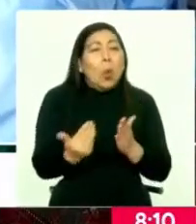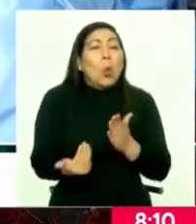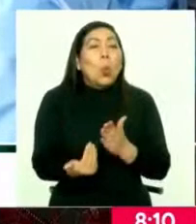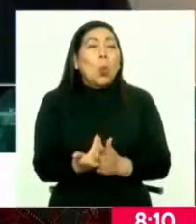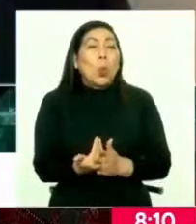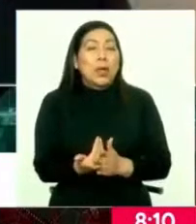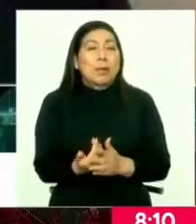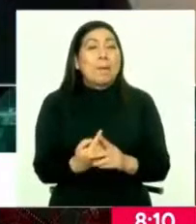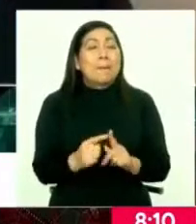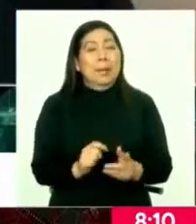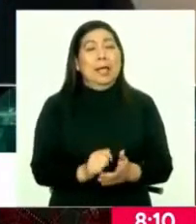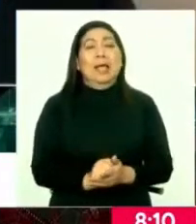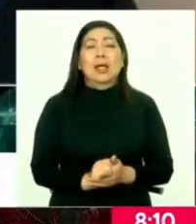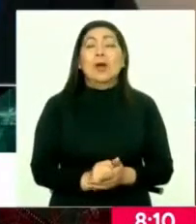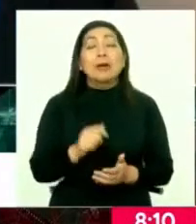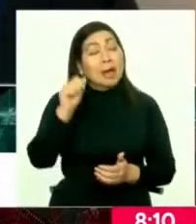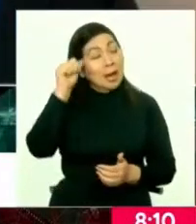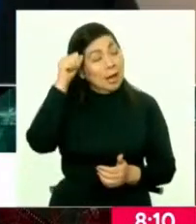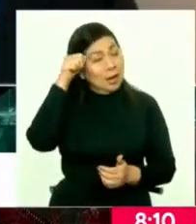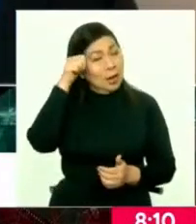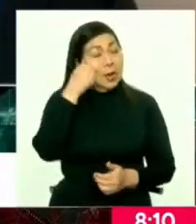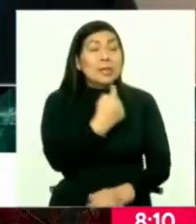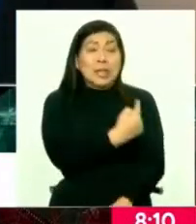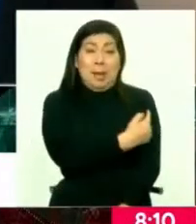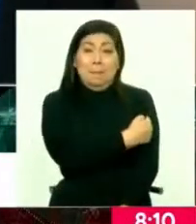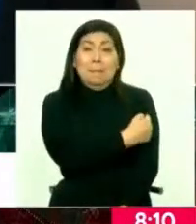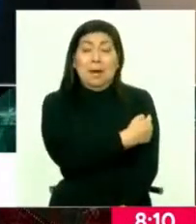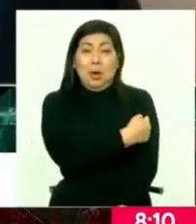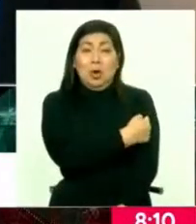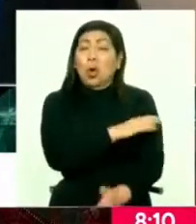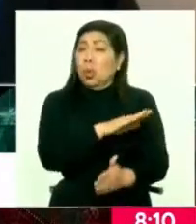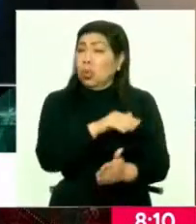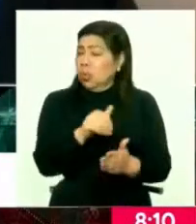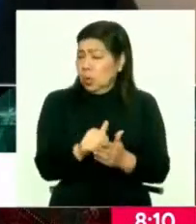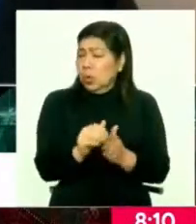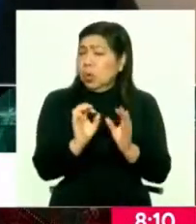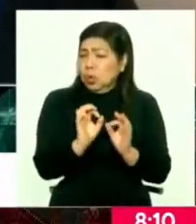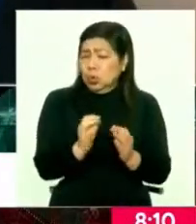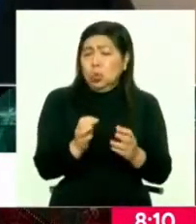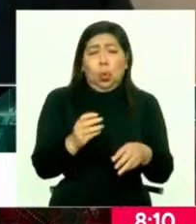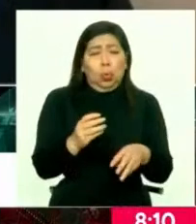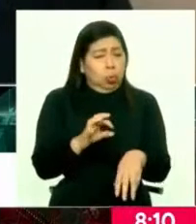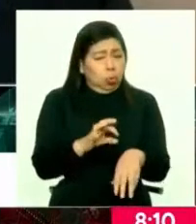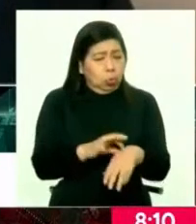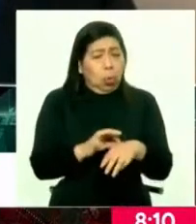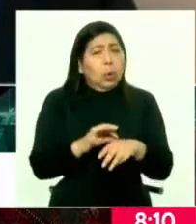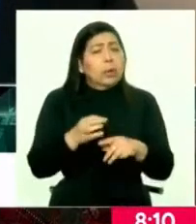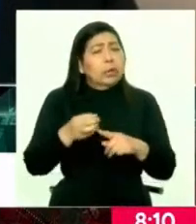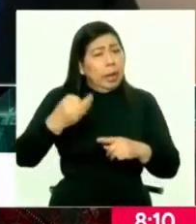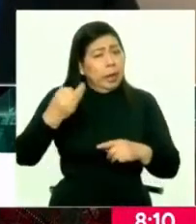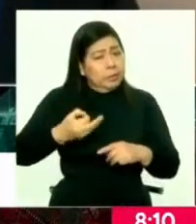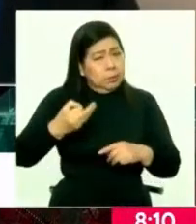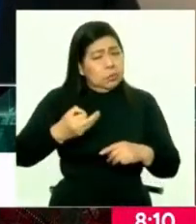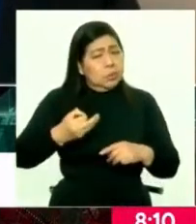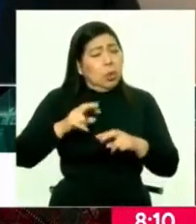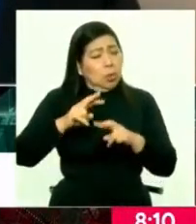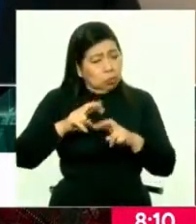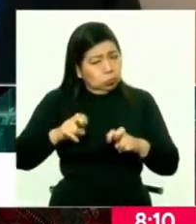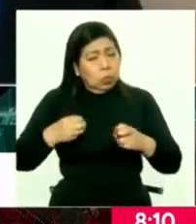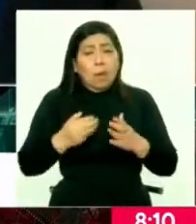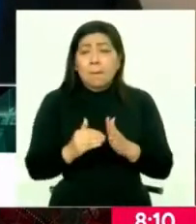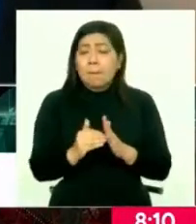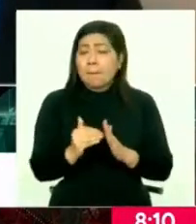nueva, de aplicación nueva, pero hay que recordar que estas vacunas cuentan con todos los estudios pertinentes y han probado una